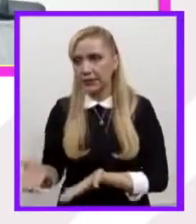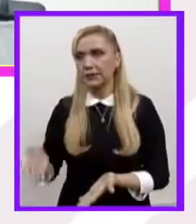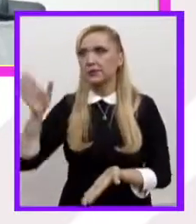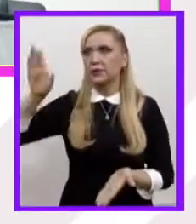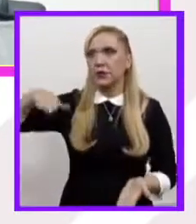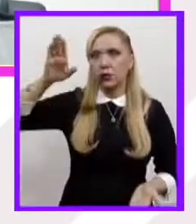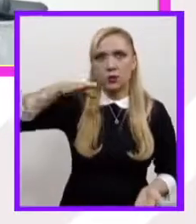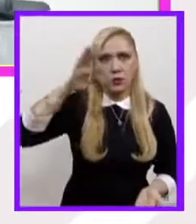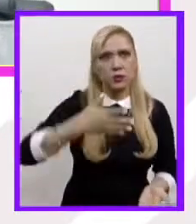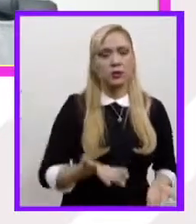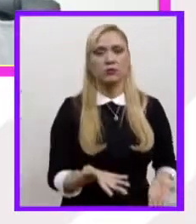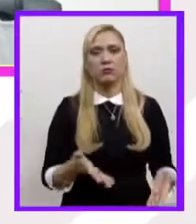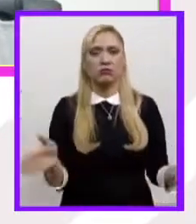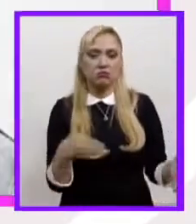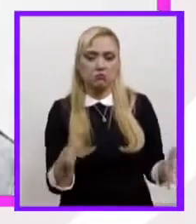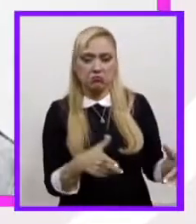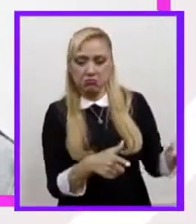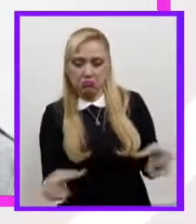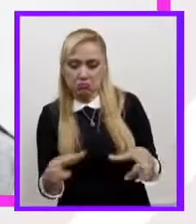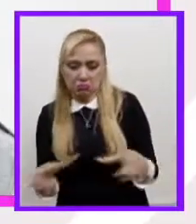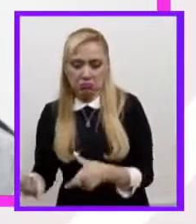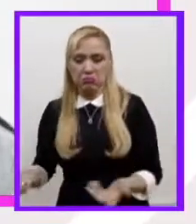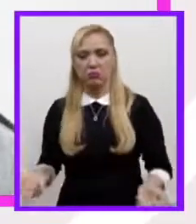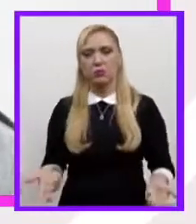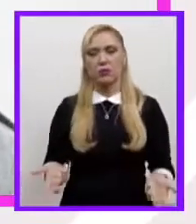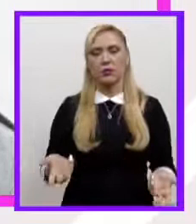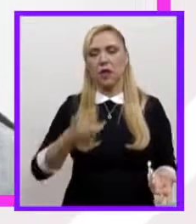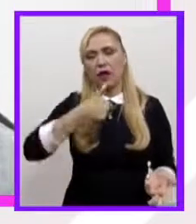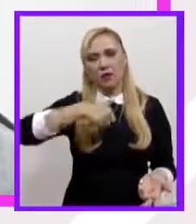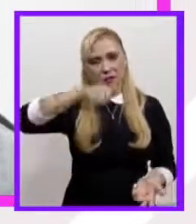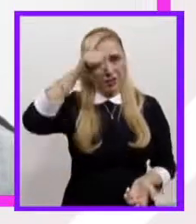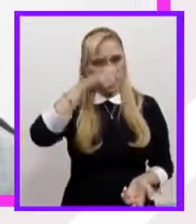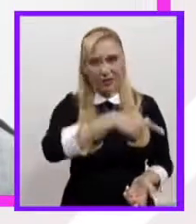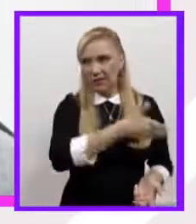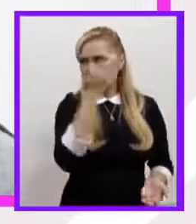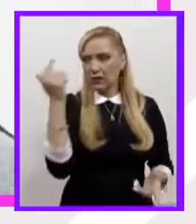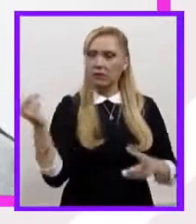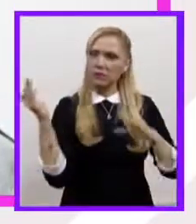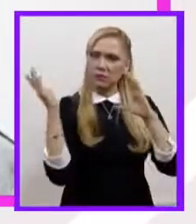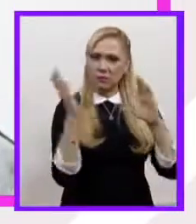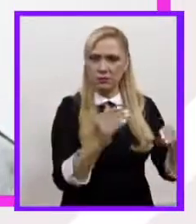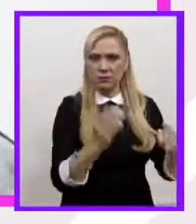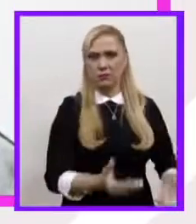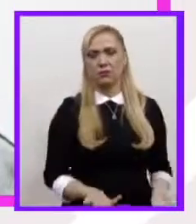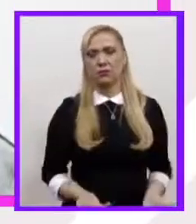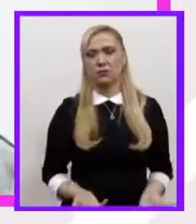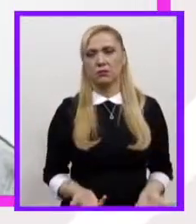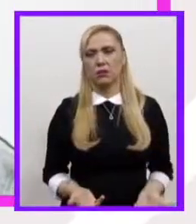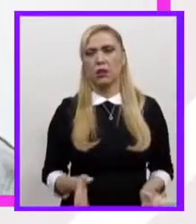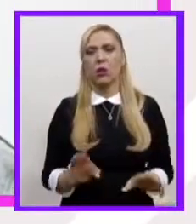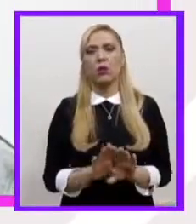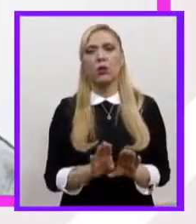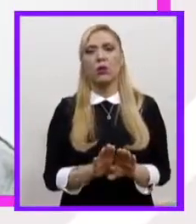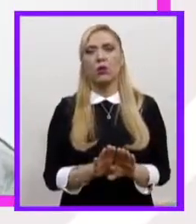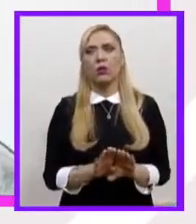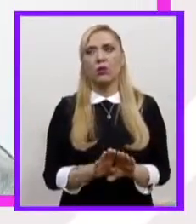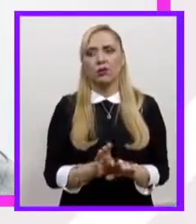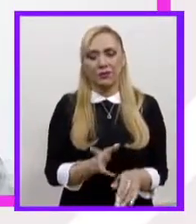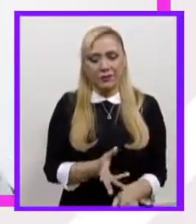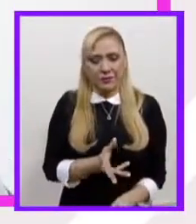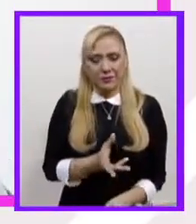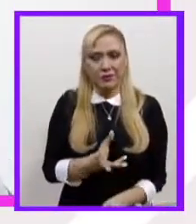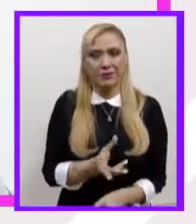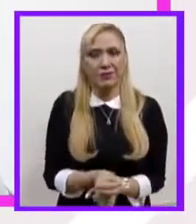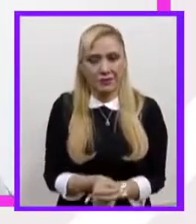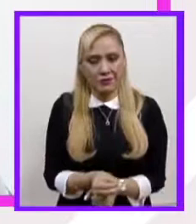las organizaciones sociales, y también eso necesitamos que ocurra con esta reforma, que el activismo social la considere suya